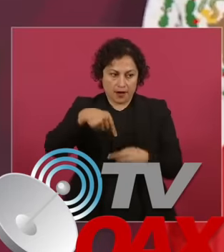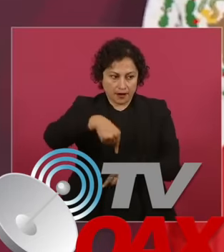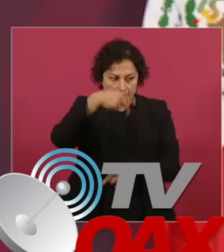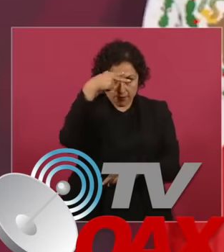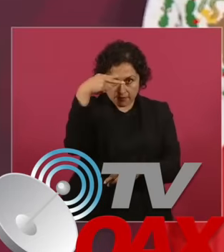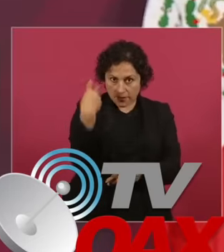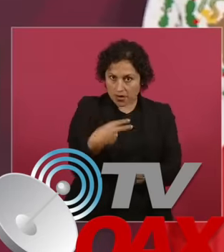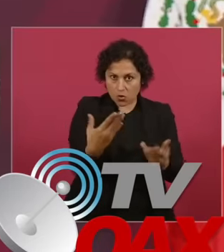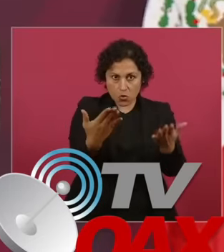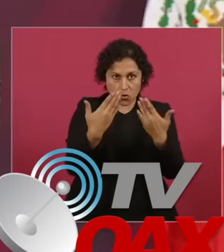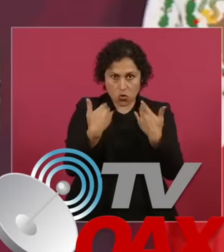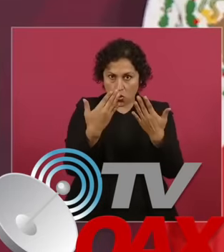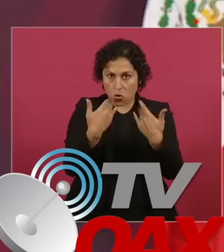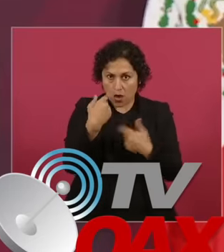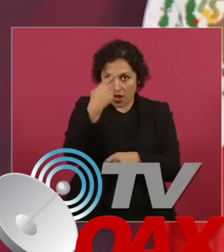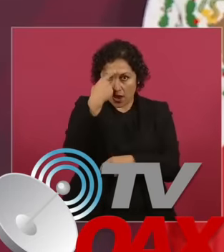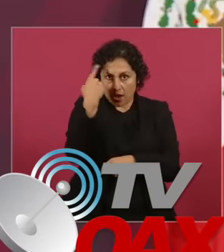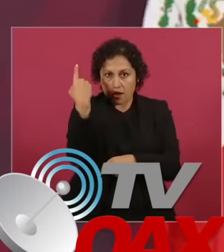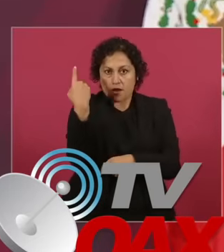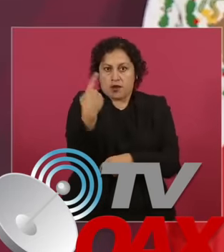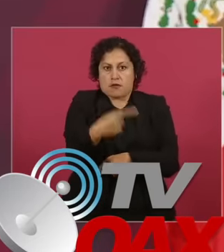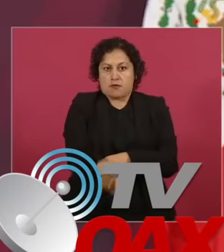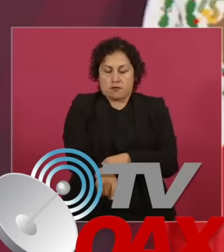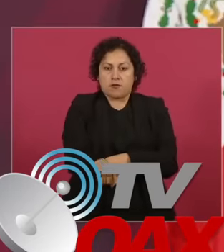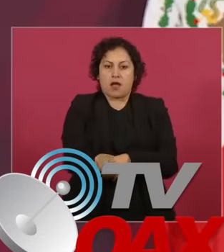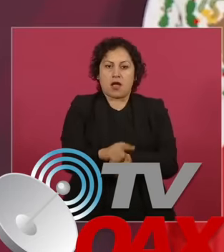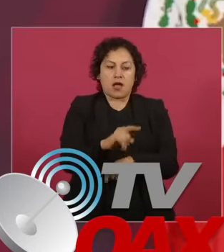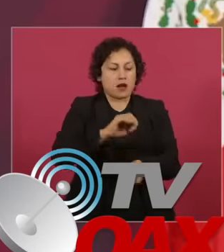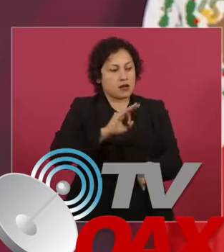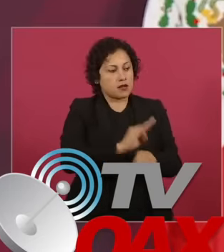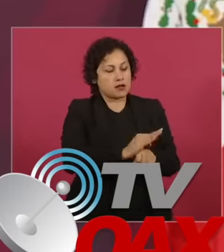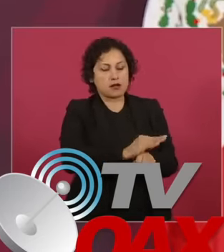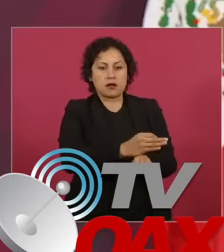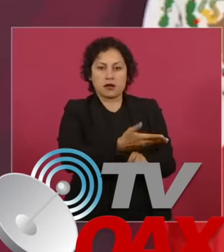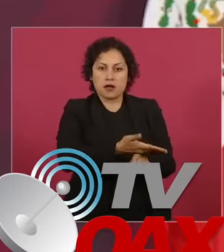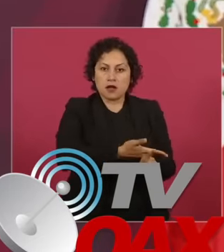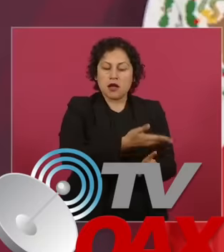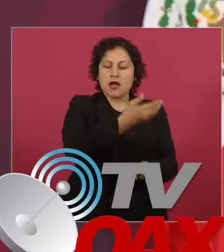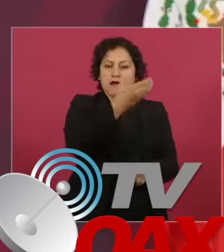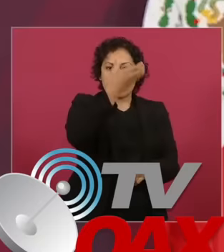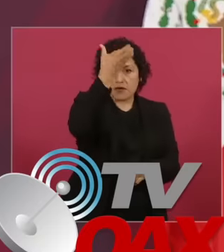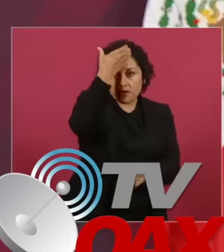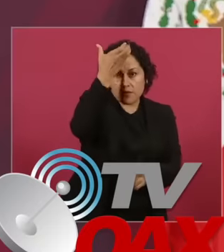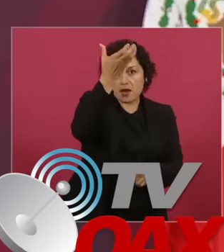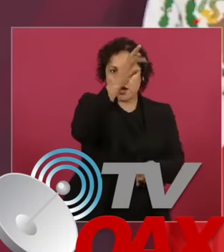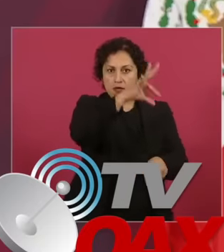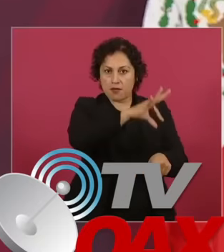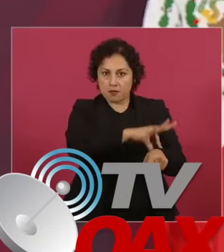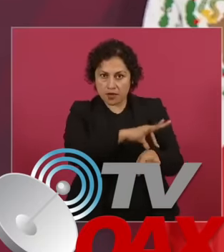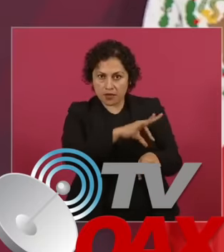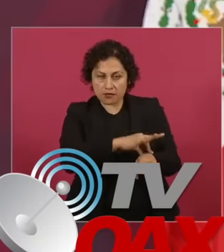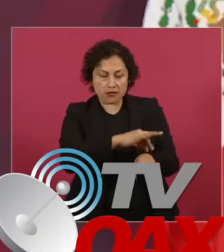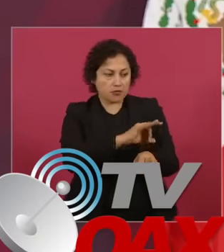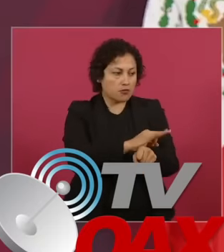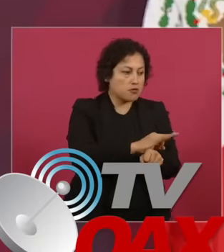equipos para proteger a enfermeras, a médicos, no teníamos ventiladores